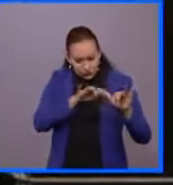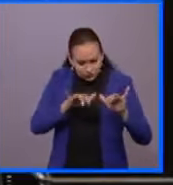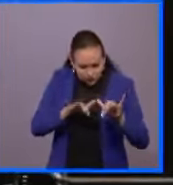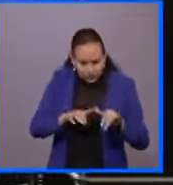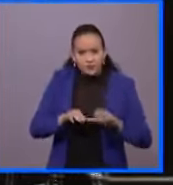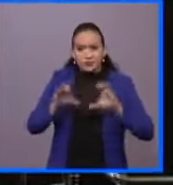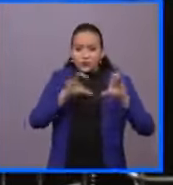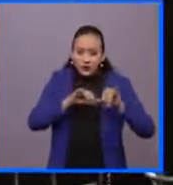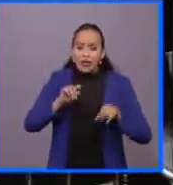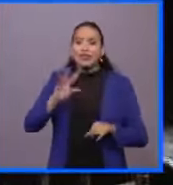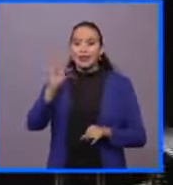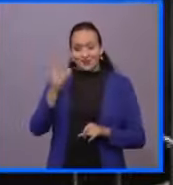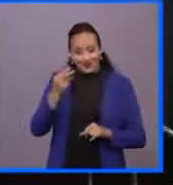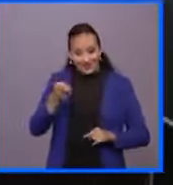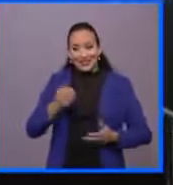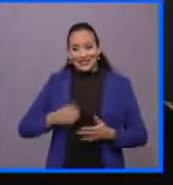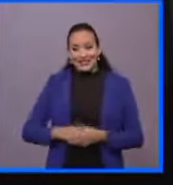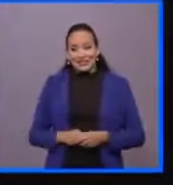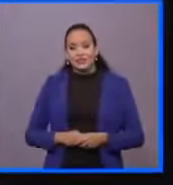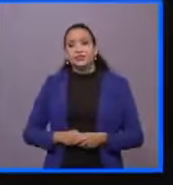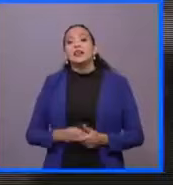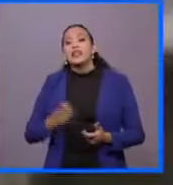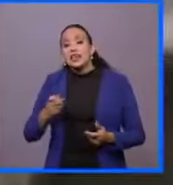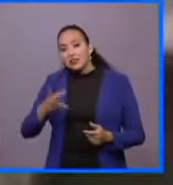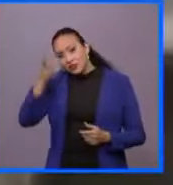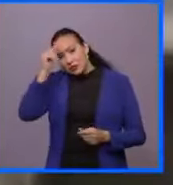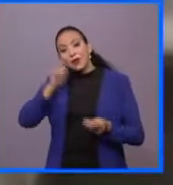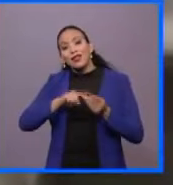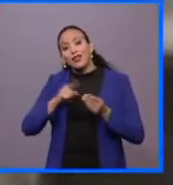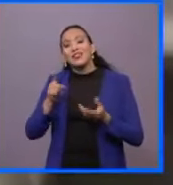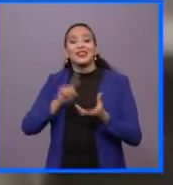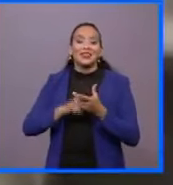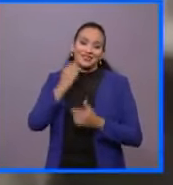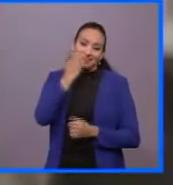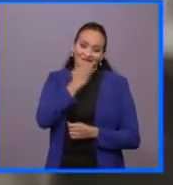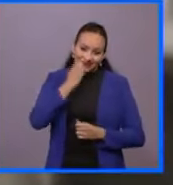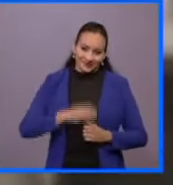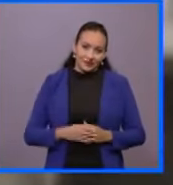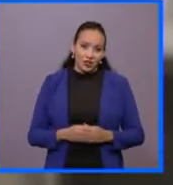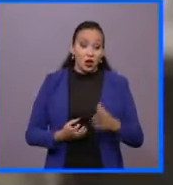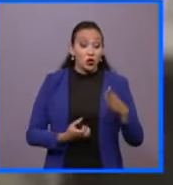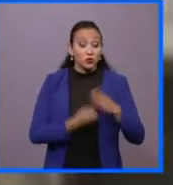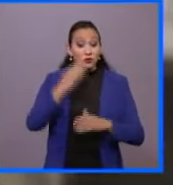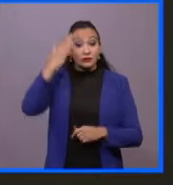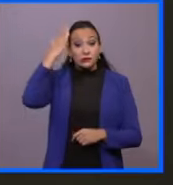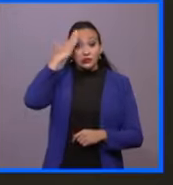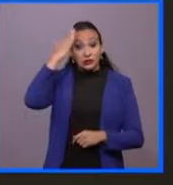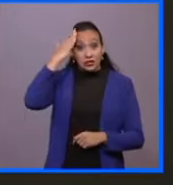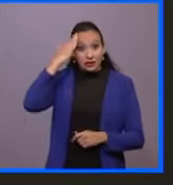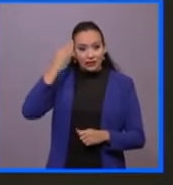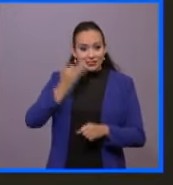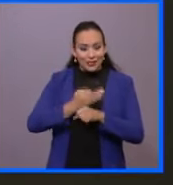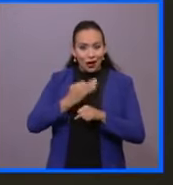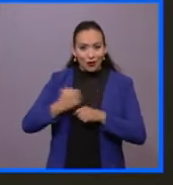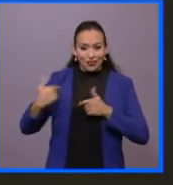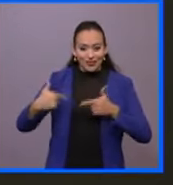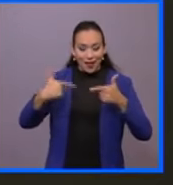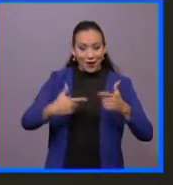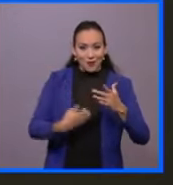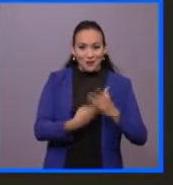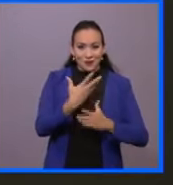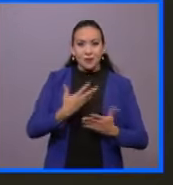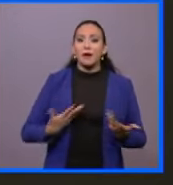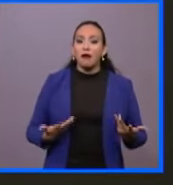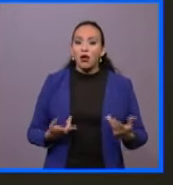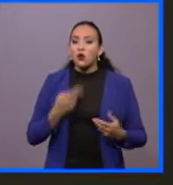la tecnología, etc., lo que se aprende en las escuelas. Los nuevos liderazgos generacionales, afirmaron,